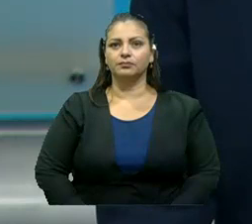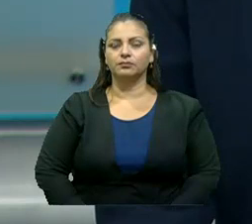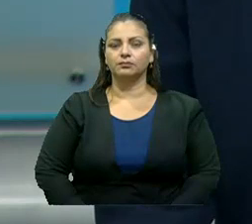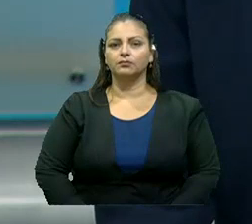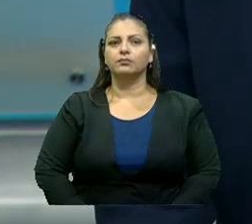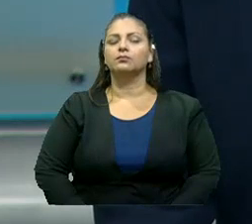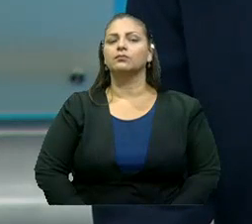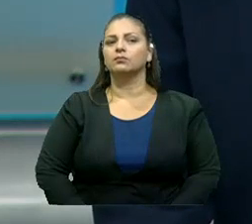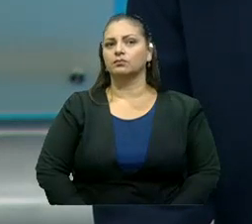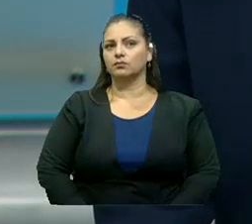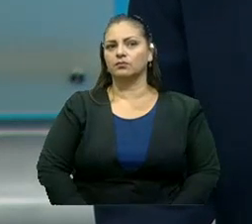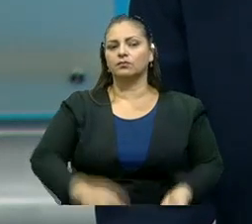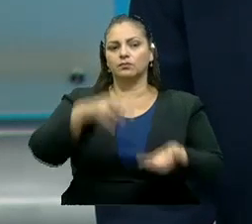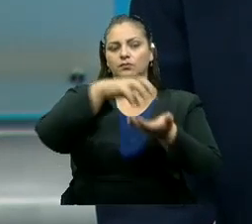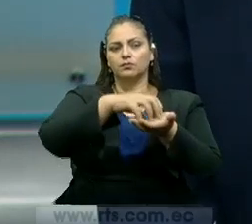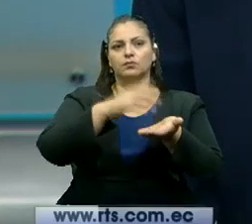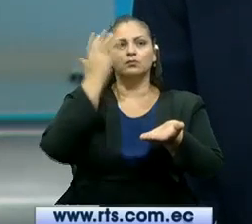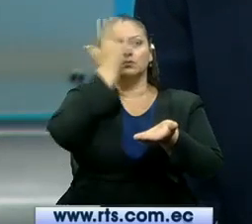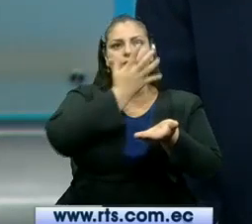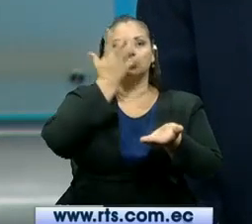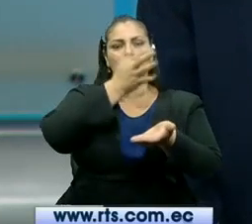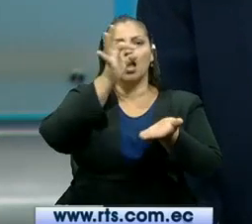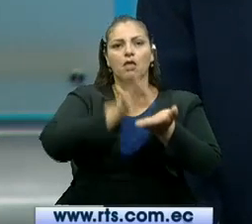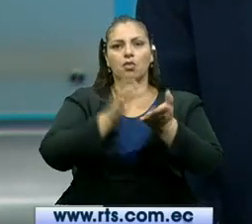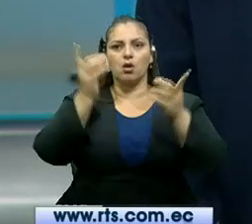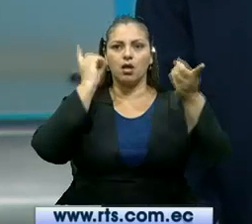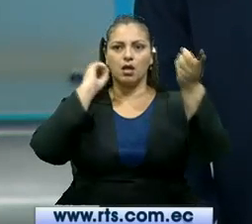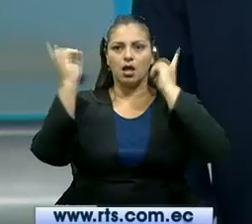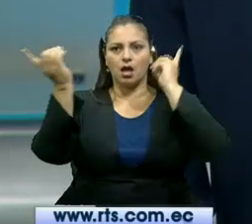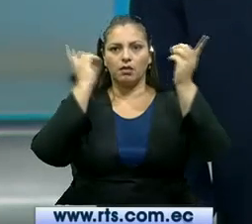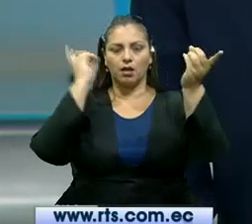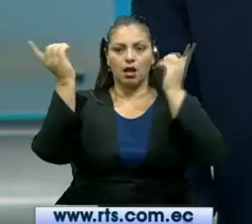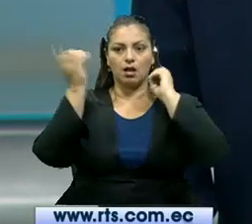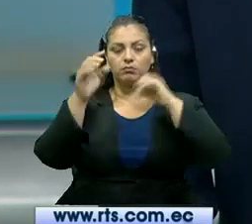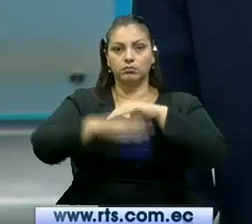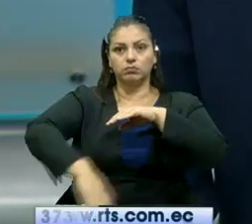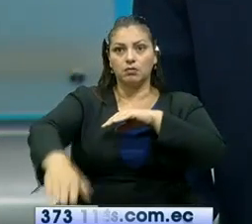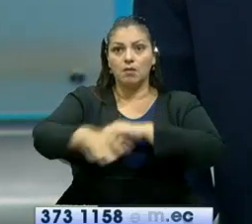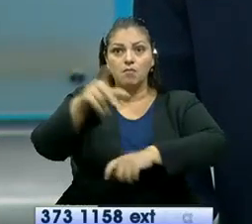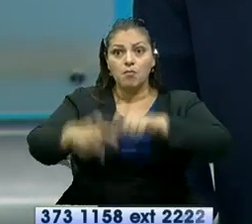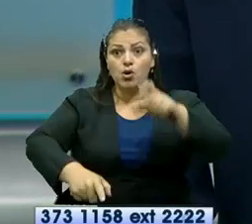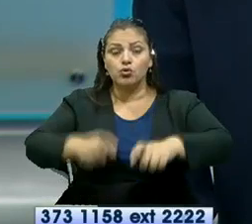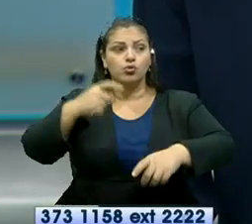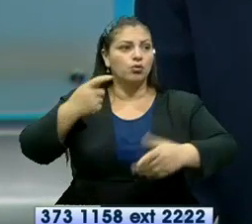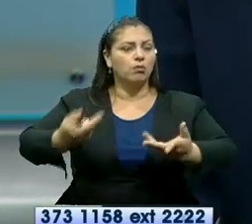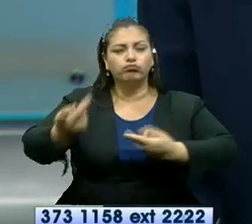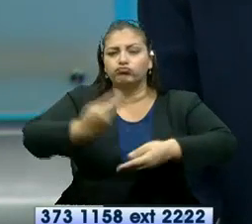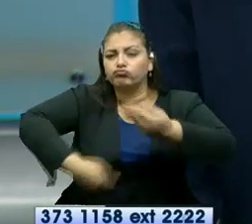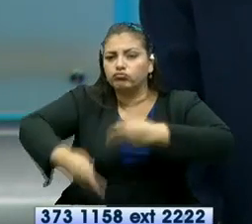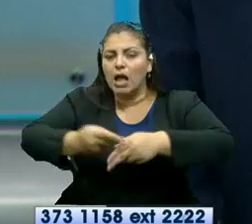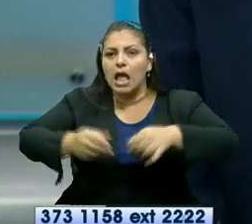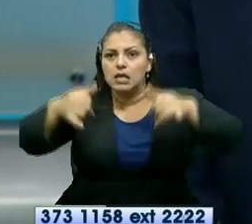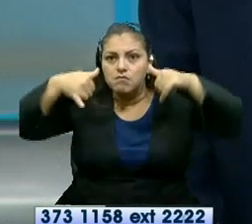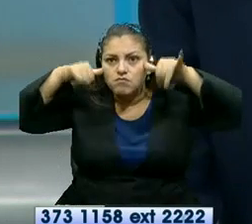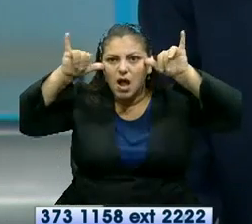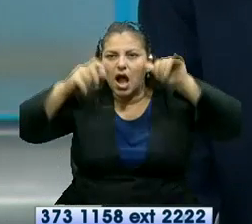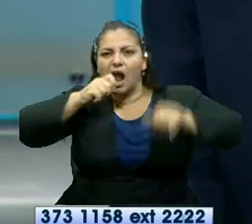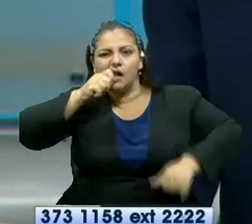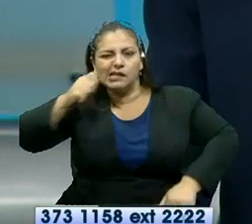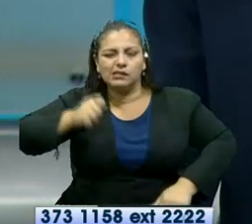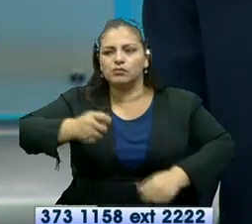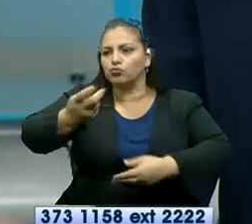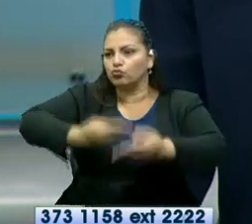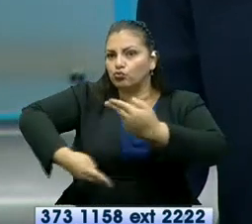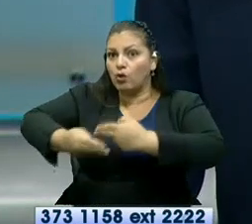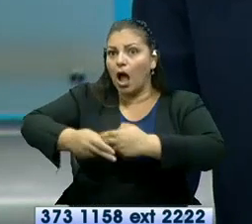Clausuraron un camal clandestino en el cantón Atacames de la provincia de Esmeraldas. Los comerciantes faenaban el ganado en horas de la madrugada para